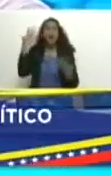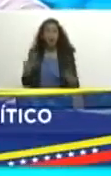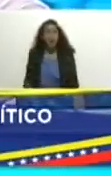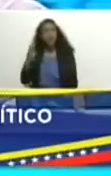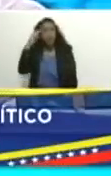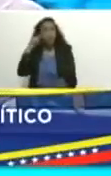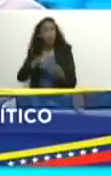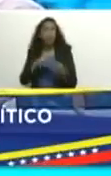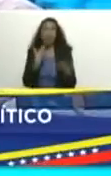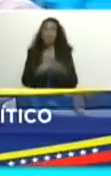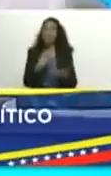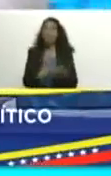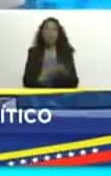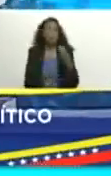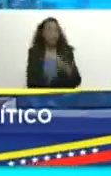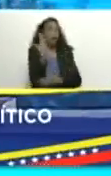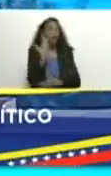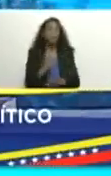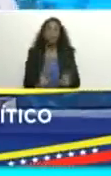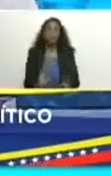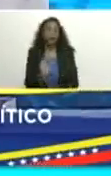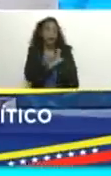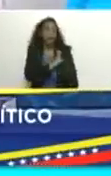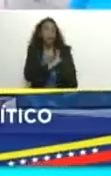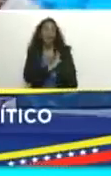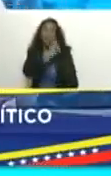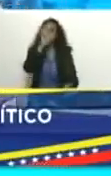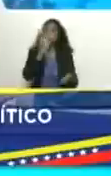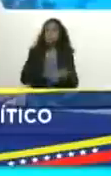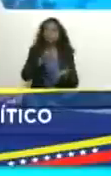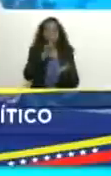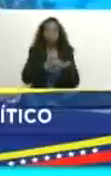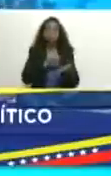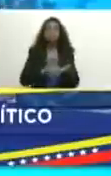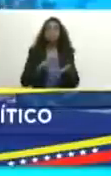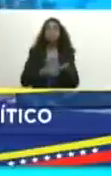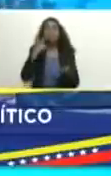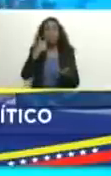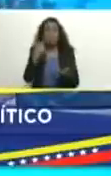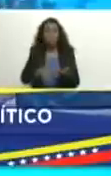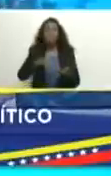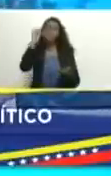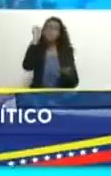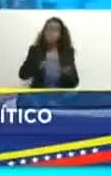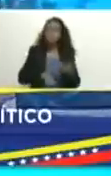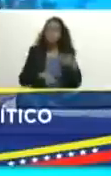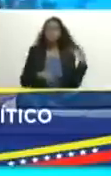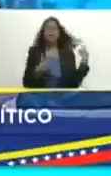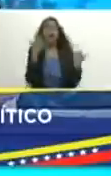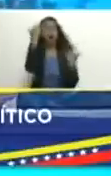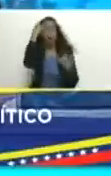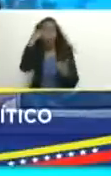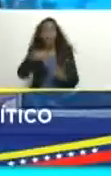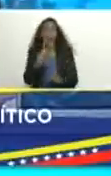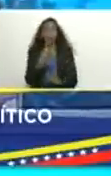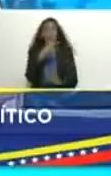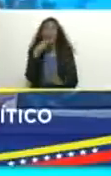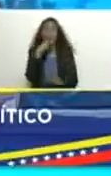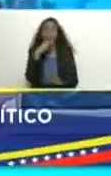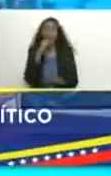Así quedó planteado. Así fue aprobado, así quedó escrito. Y yo puedo decir, hoy, 4 de